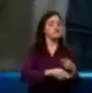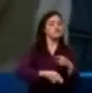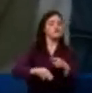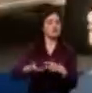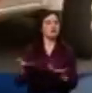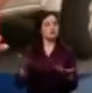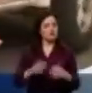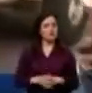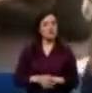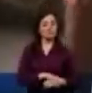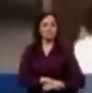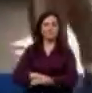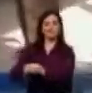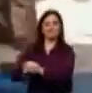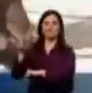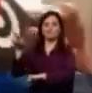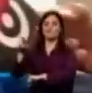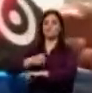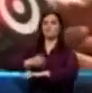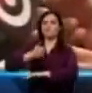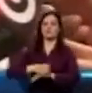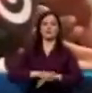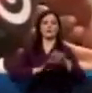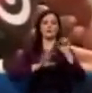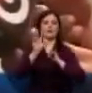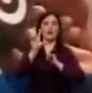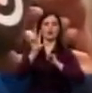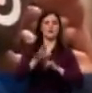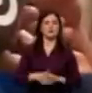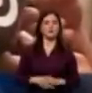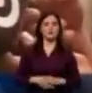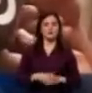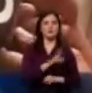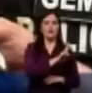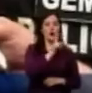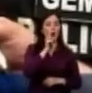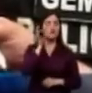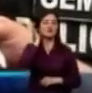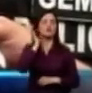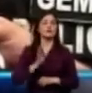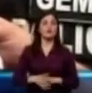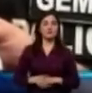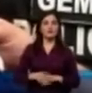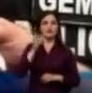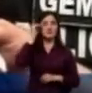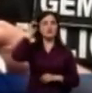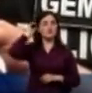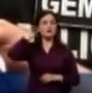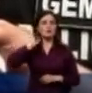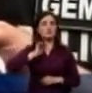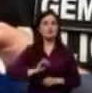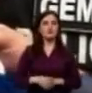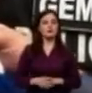dejó varios detenidos que serán puestos a órdenes de la justicia. 3 detenidos exactamente tenemos. 2 hombres, 1 mujer. Por cuanto es una